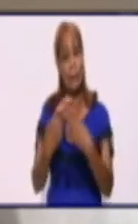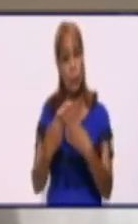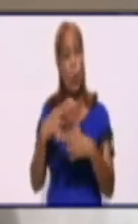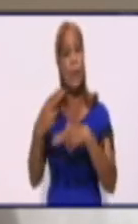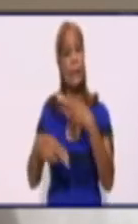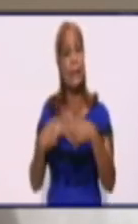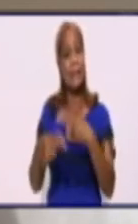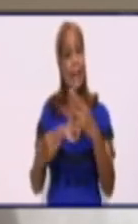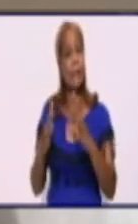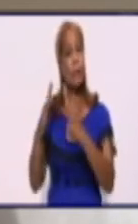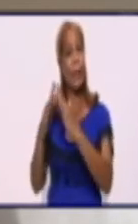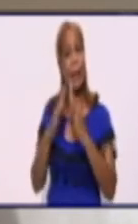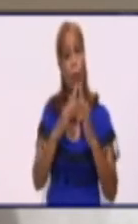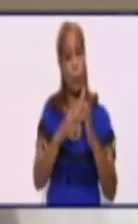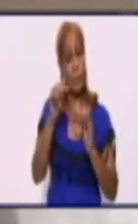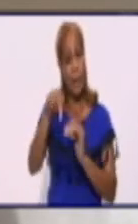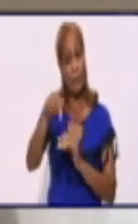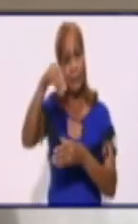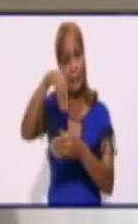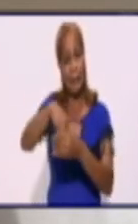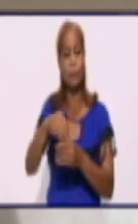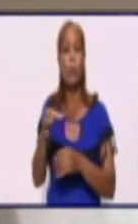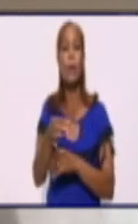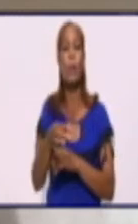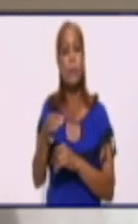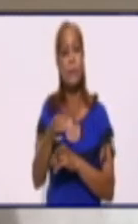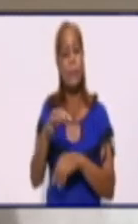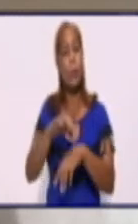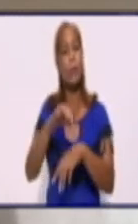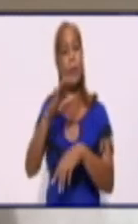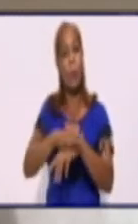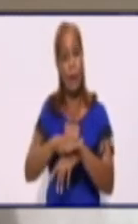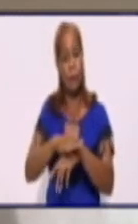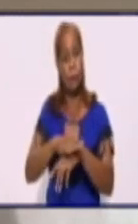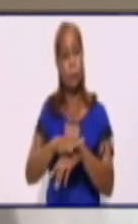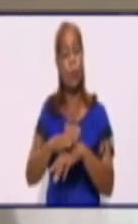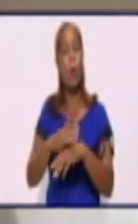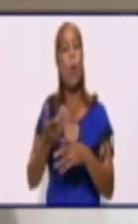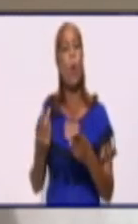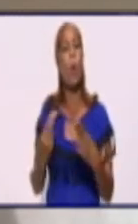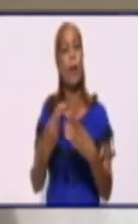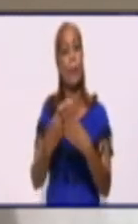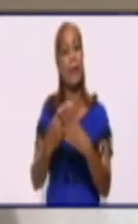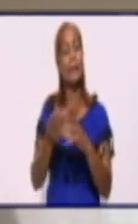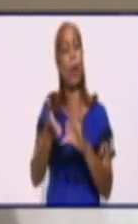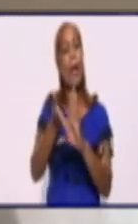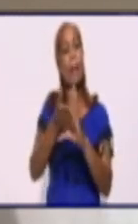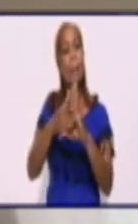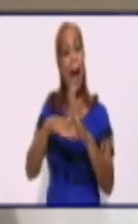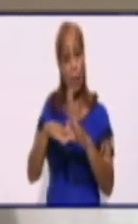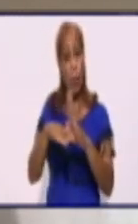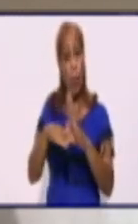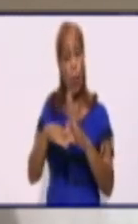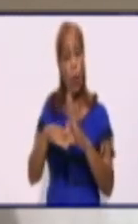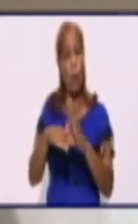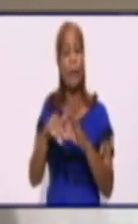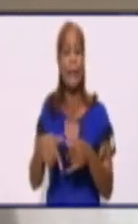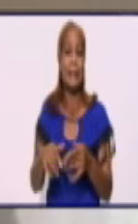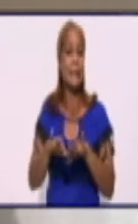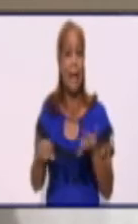esos municipios. Fundamentalmente Río Cauto, que tiene un evento ahí en Vado del Yeso, que ya va sumando 89